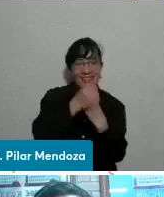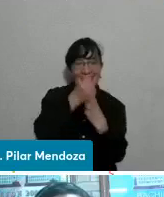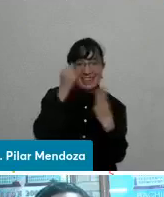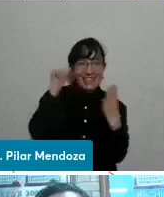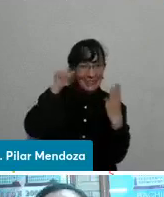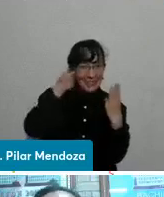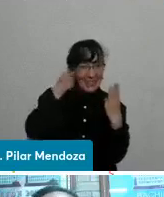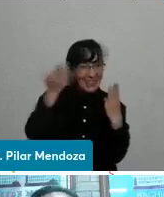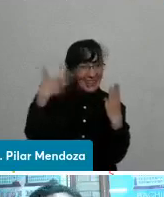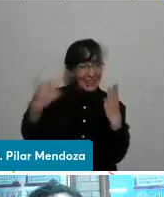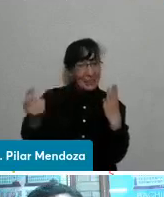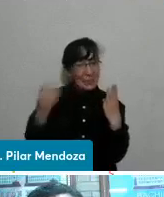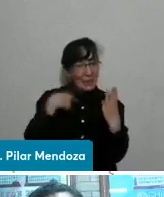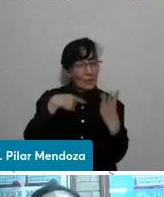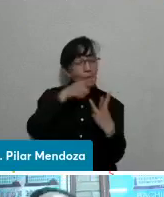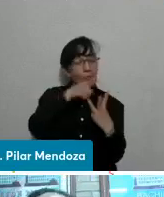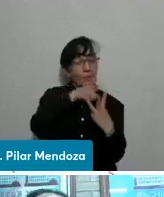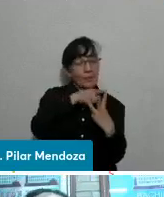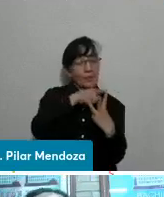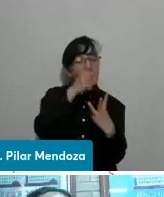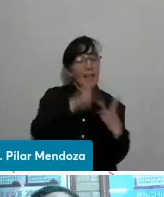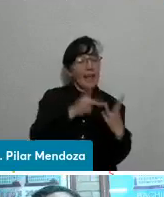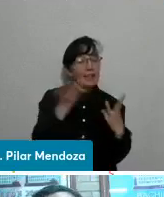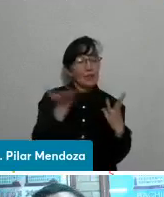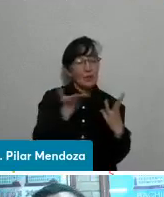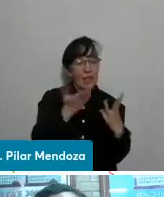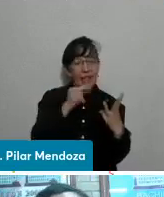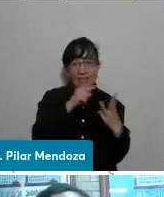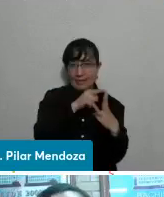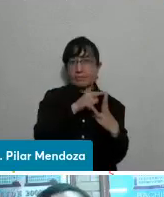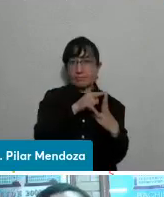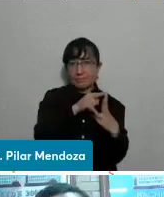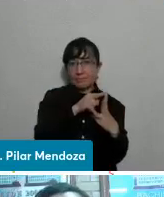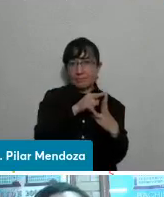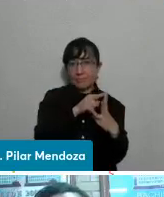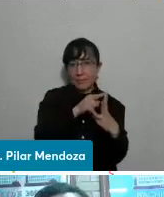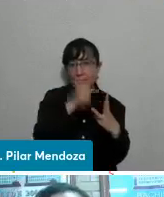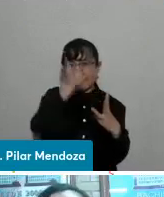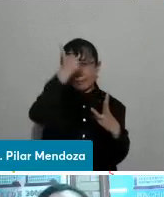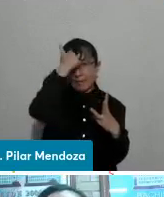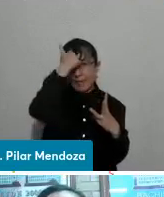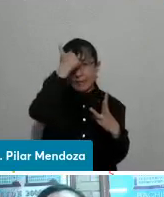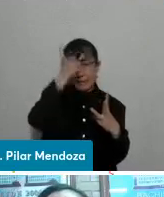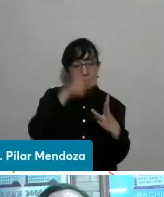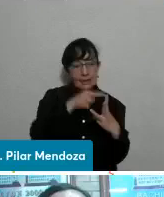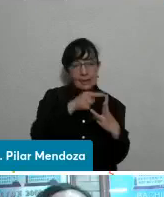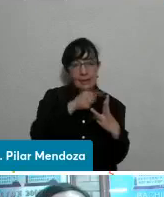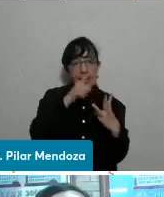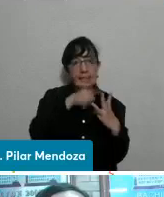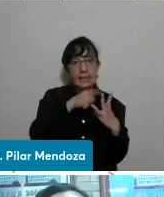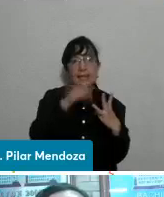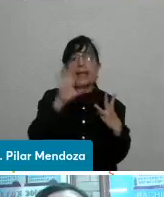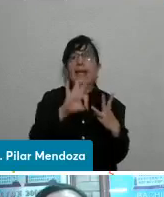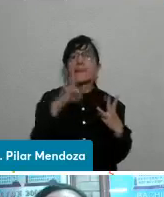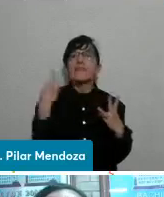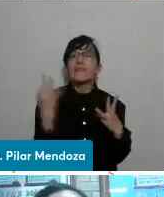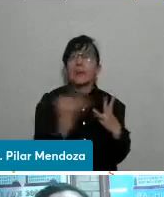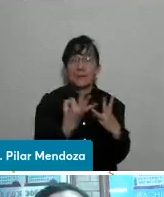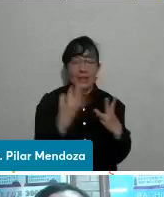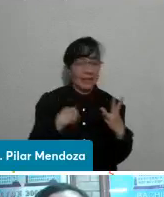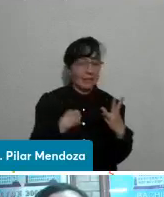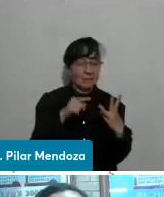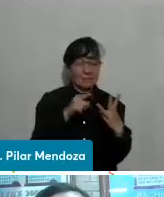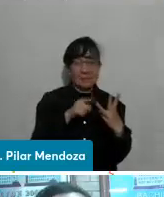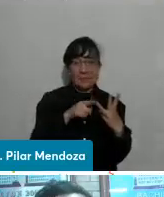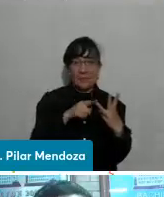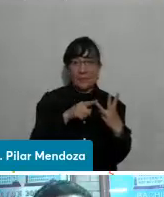primera pregunta, que es compuesta por estudiante, como el principal, como el eje, la familia y el